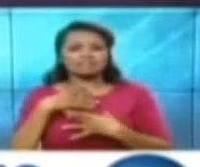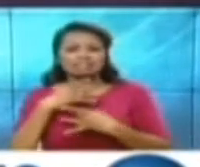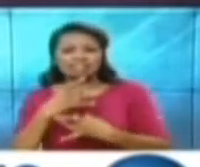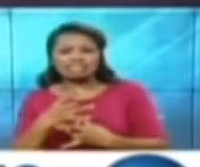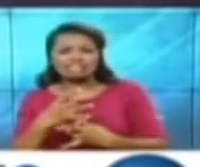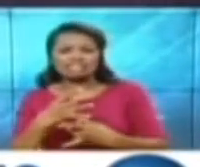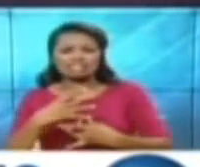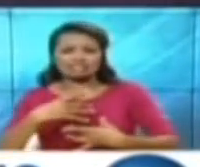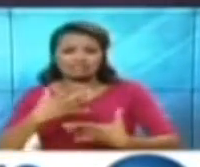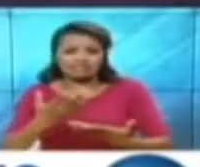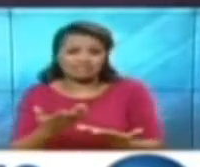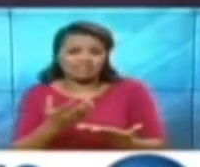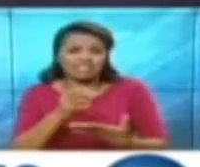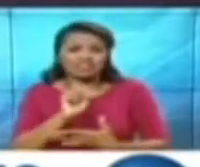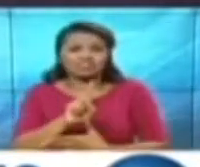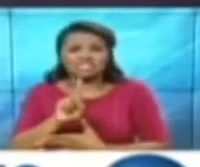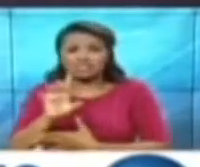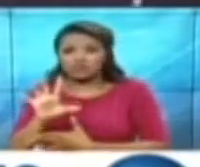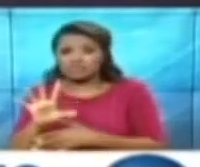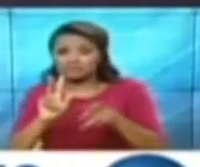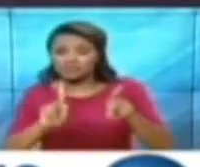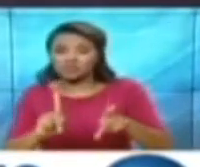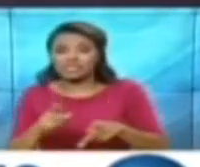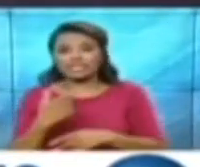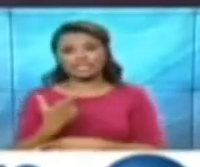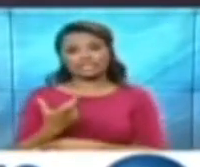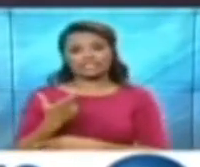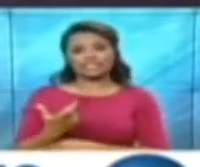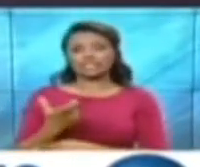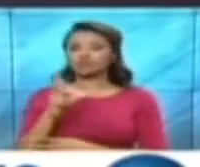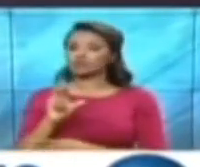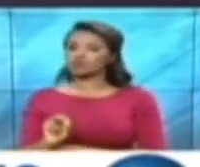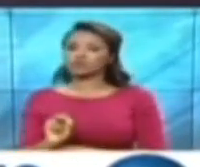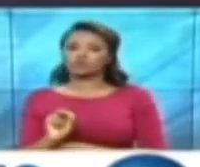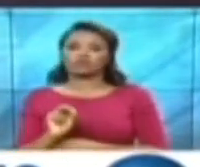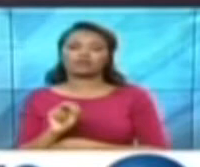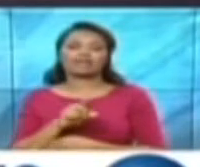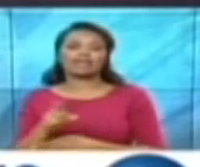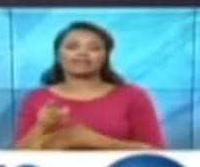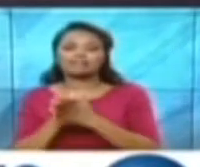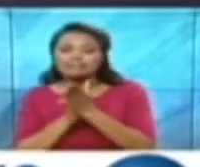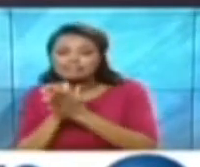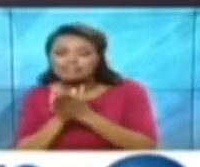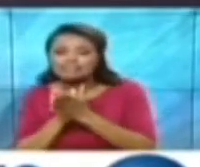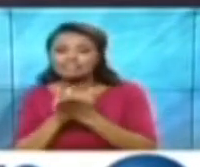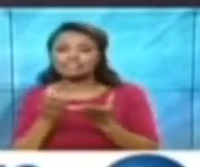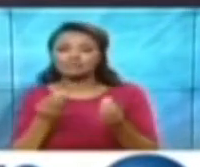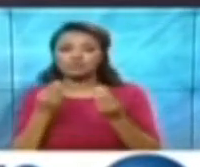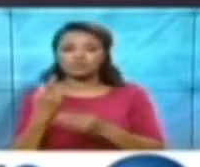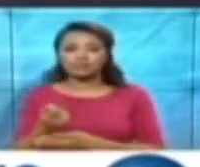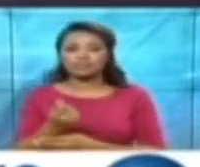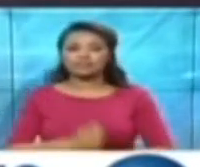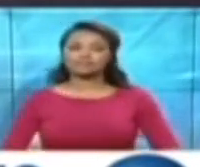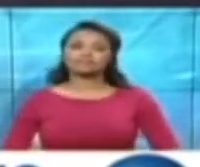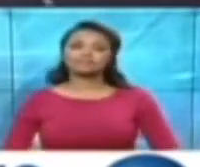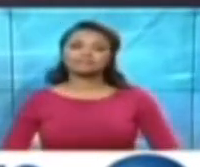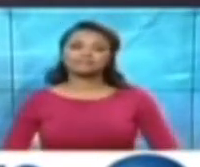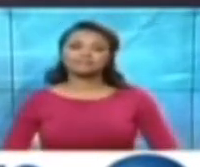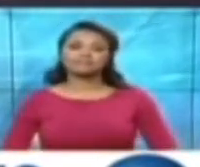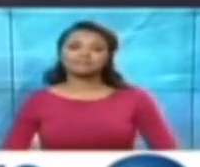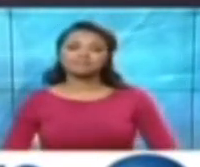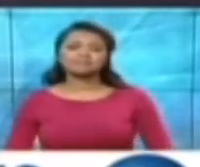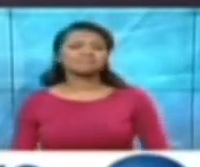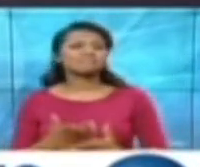115 ultra millonarios que acumulan 20 mil millones de dólares en este país gracias a